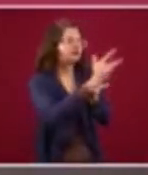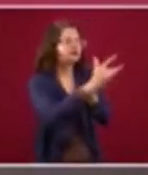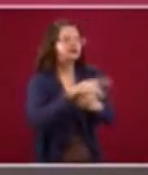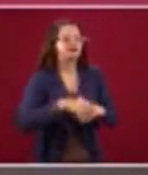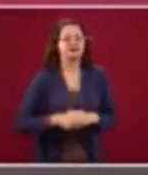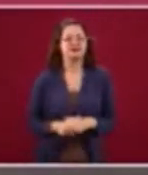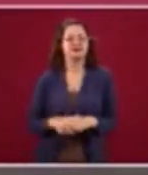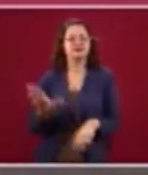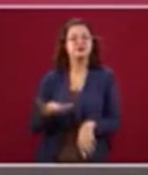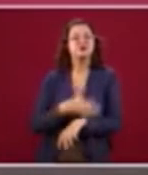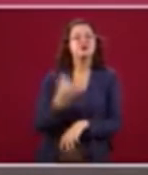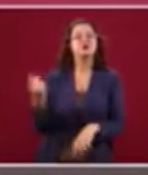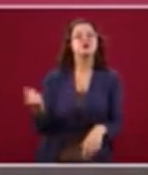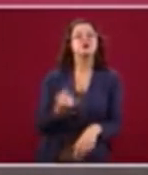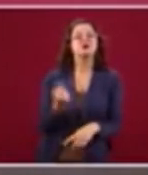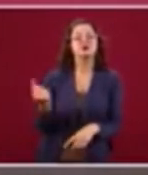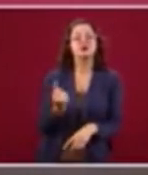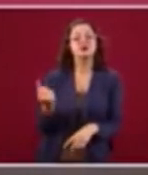porque